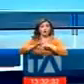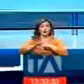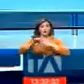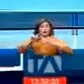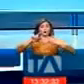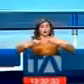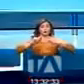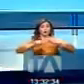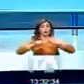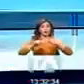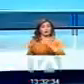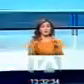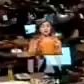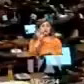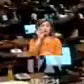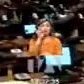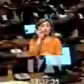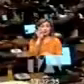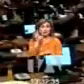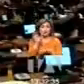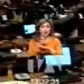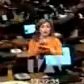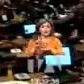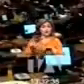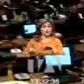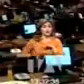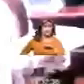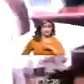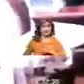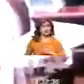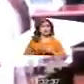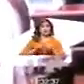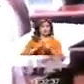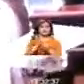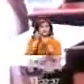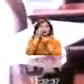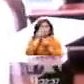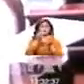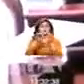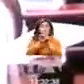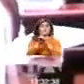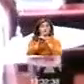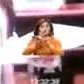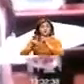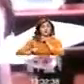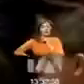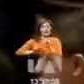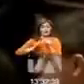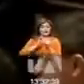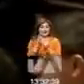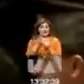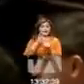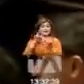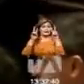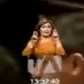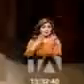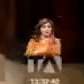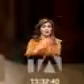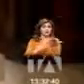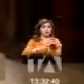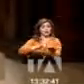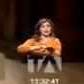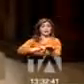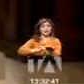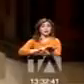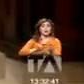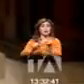críticos. El pleno debate, el segundo informe del Código de Salud, es la tercera jornada sobre este tema, y aquí